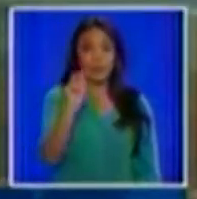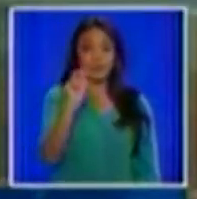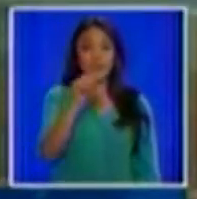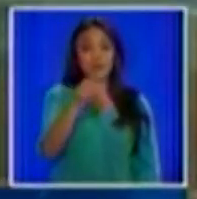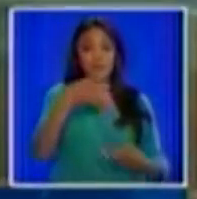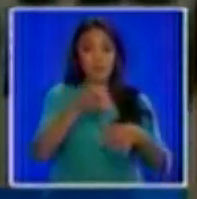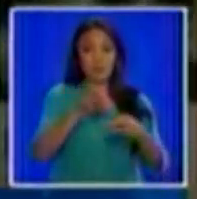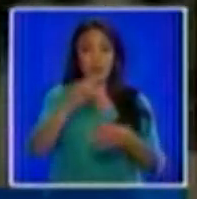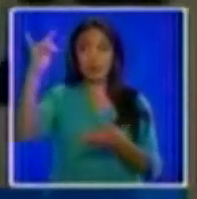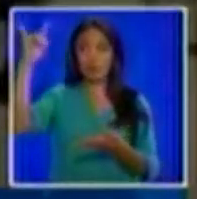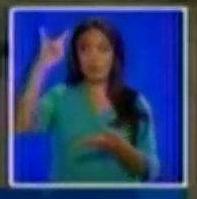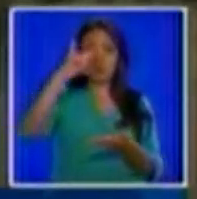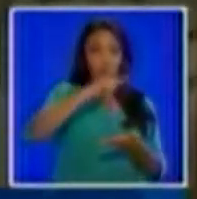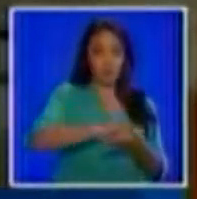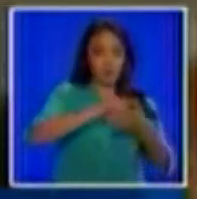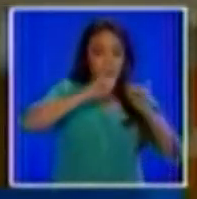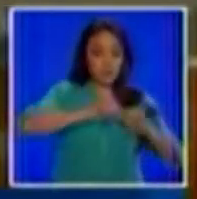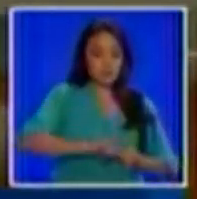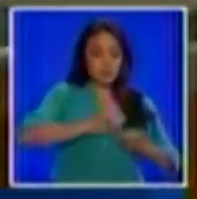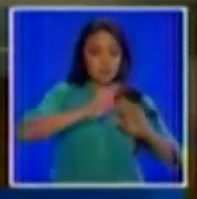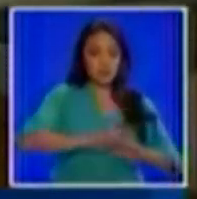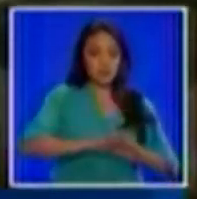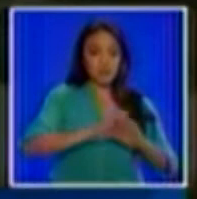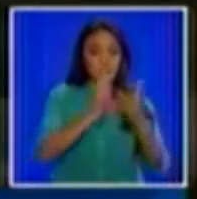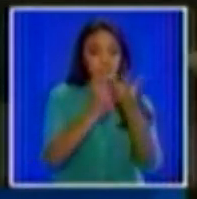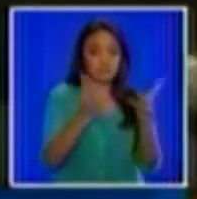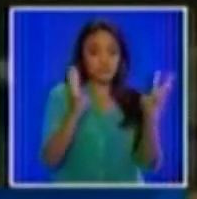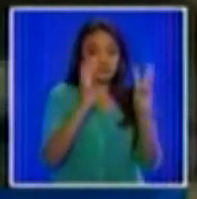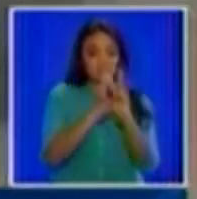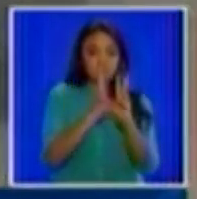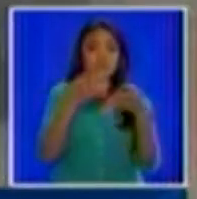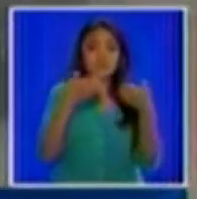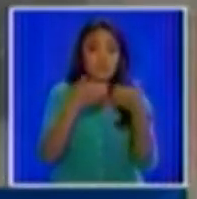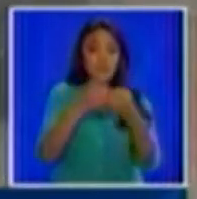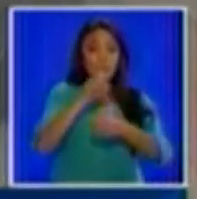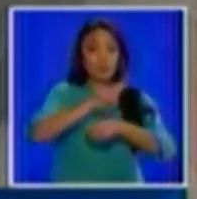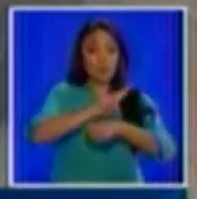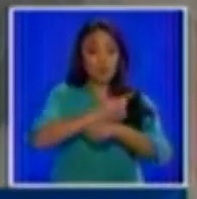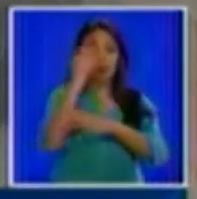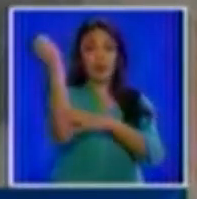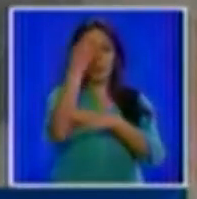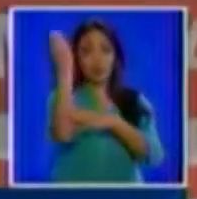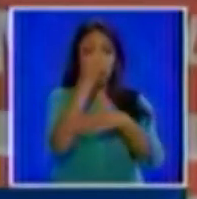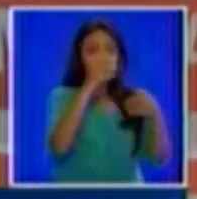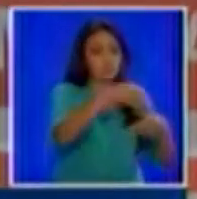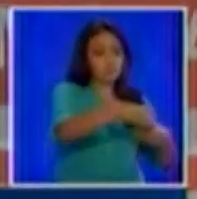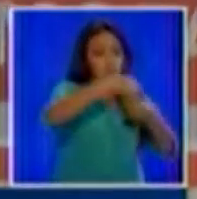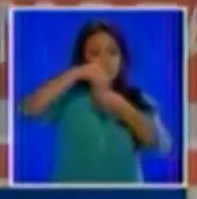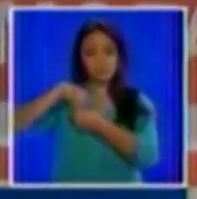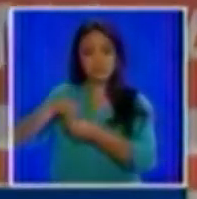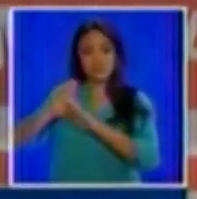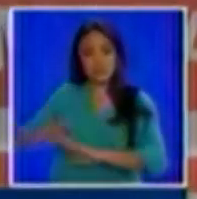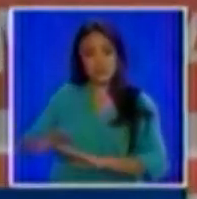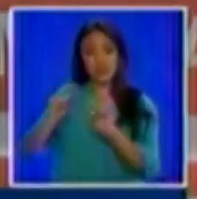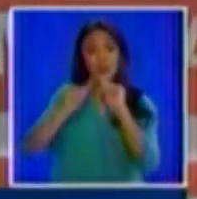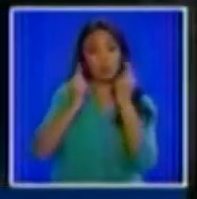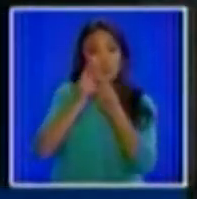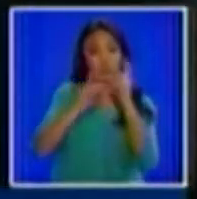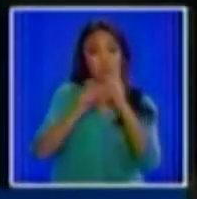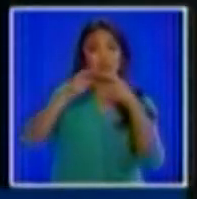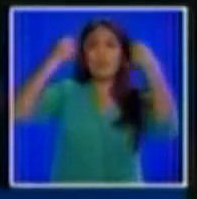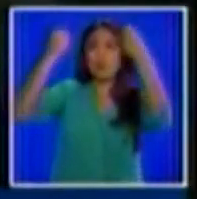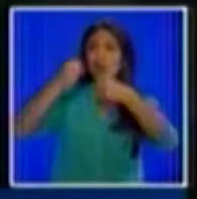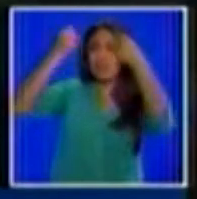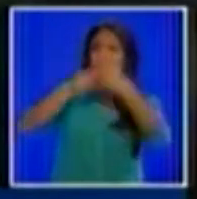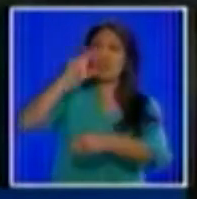en un vuelo de SkyUp hasta Ucrania, donde fueron recibidos por equipos médicos y ambulancias. Grupos de personas protestaron por